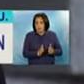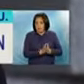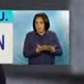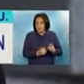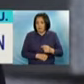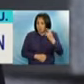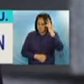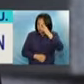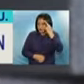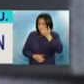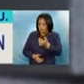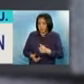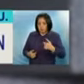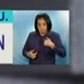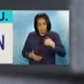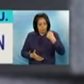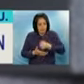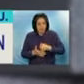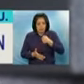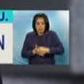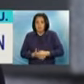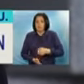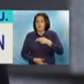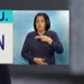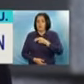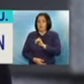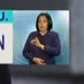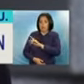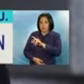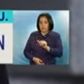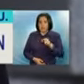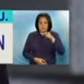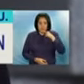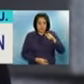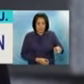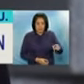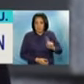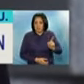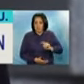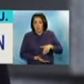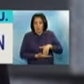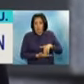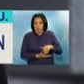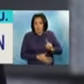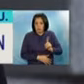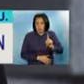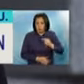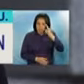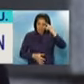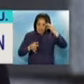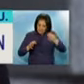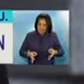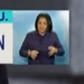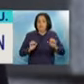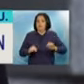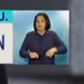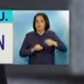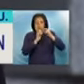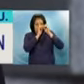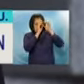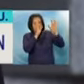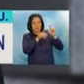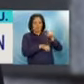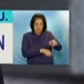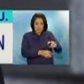Es por ello que estoy peleando por Hillary Clinton. Porque ella nunca se rinde, porque ella cree en nuestros sueños y